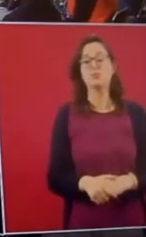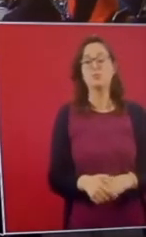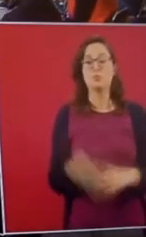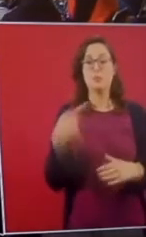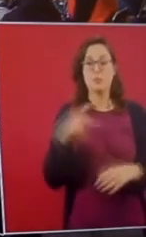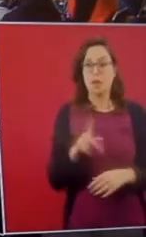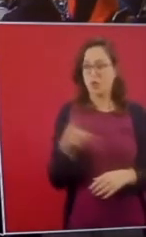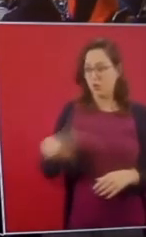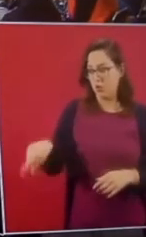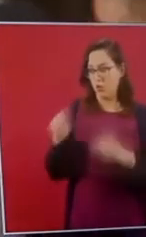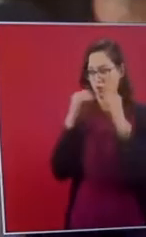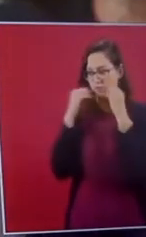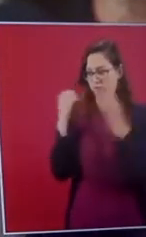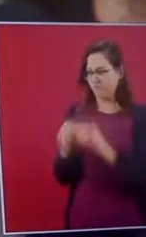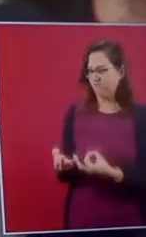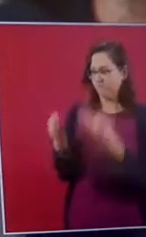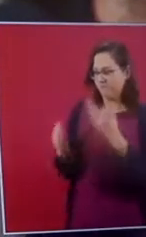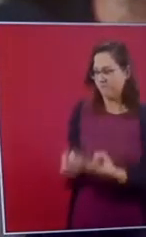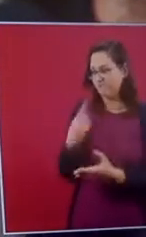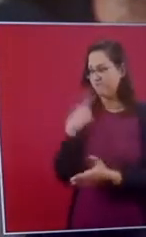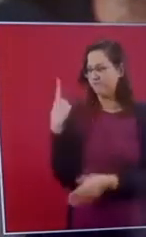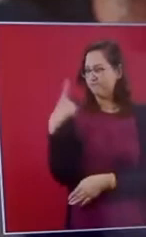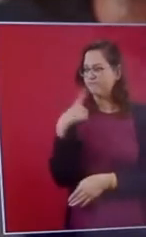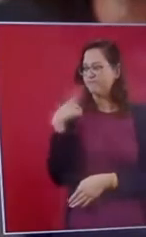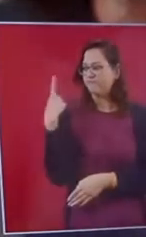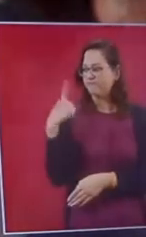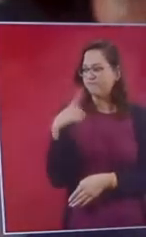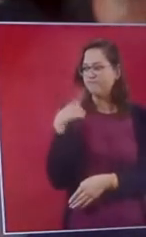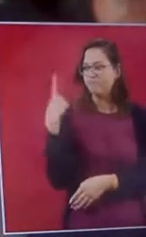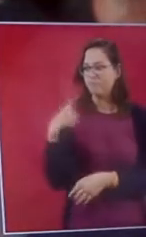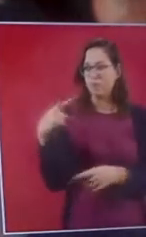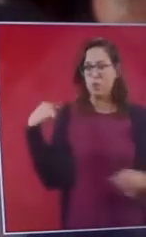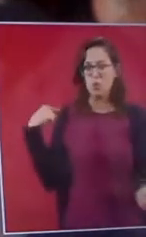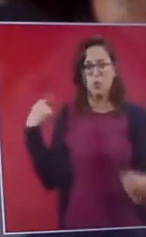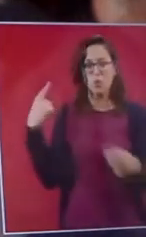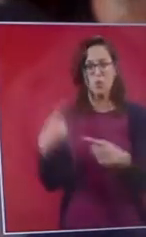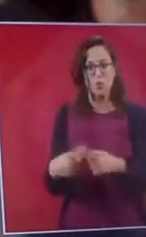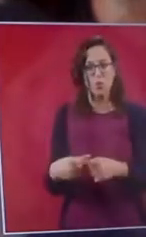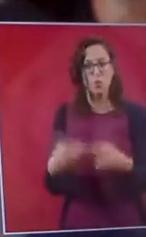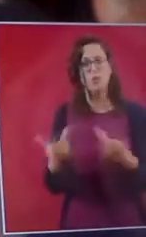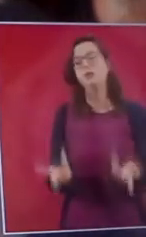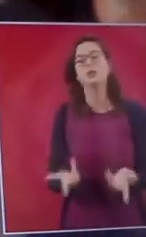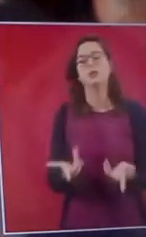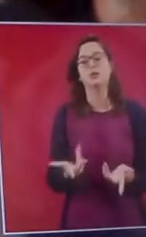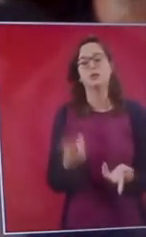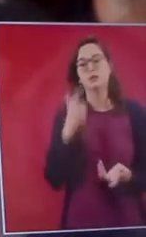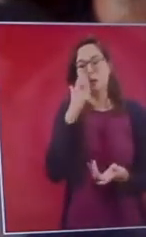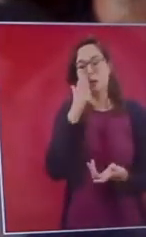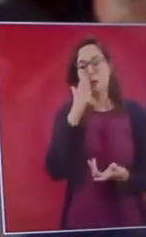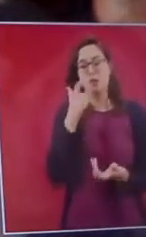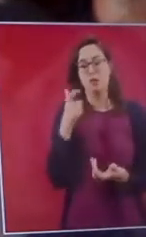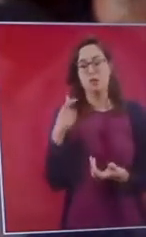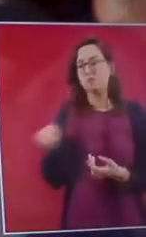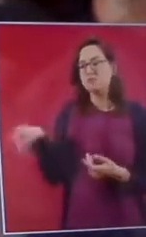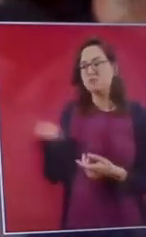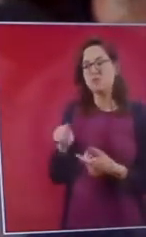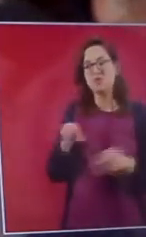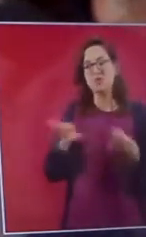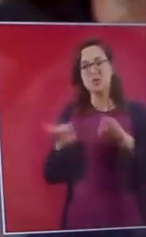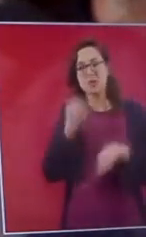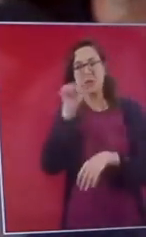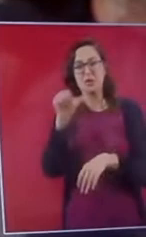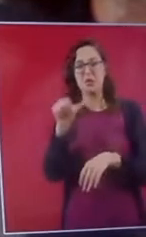la acusación va a depurar todos los elementos con que iniciamos la imputación y la vinculación a proceso y nos va